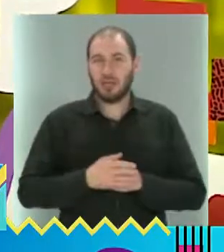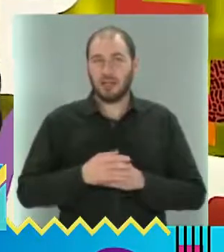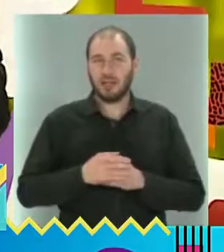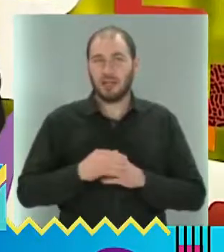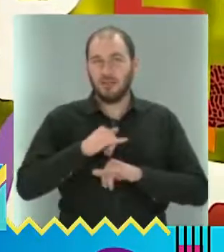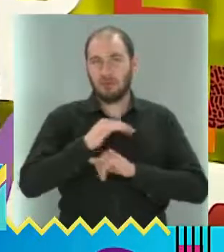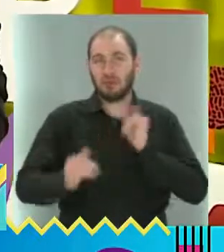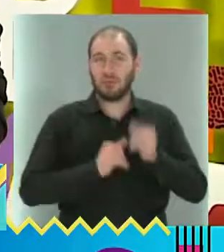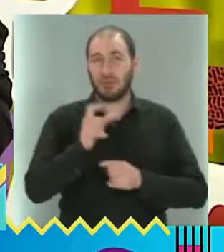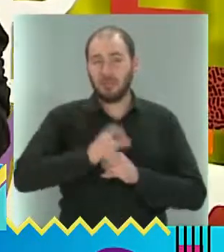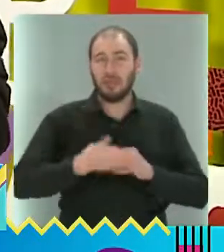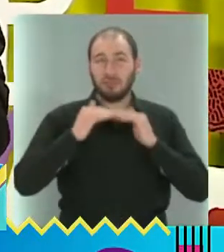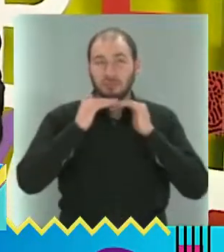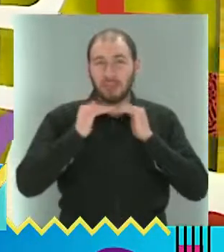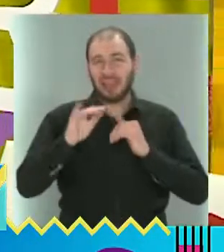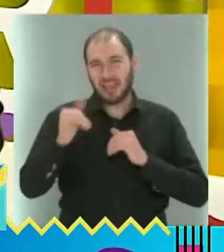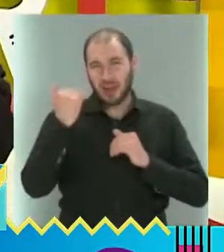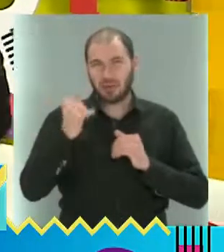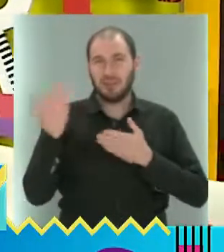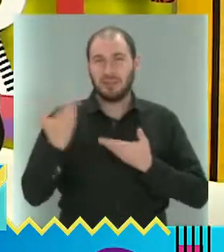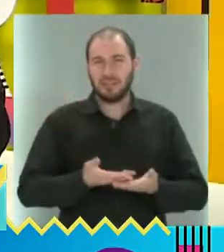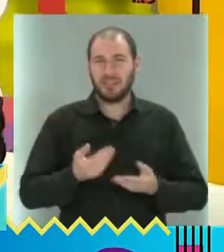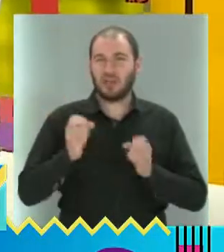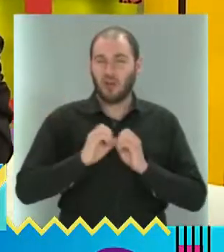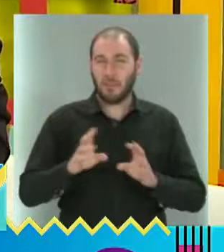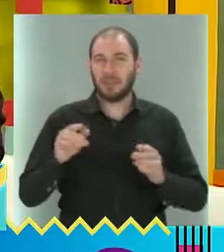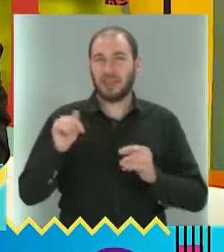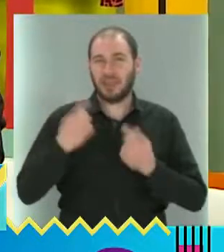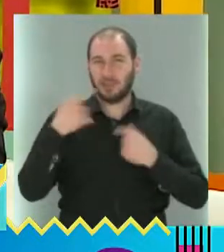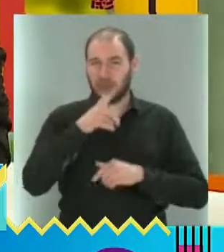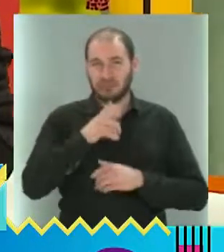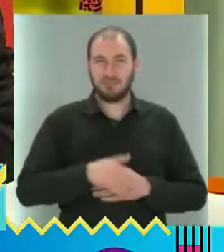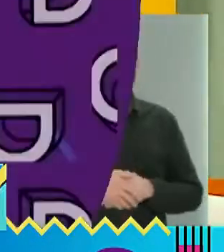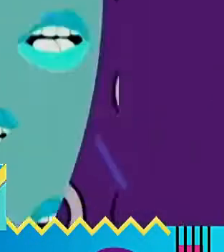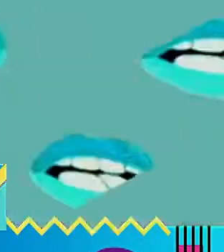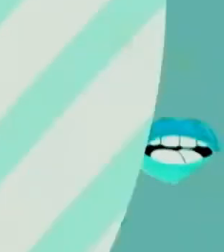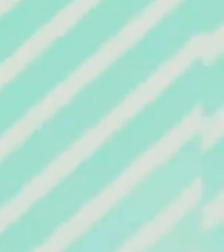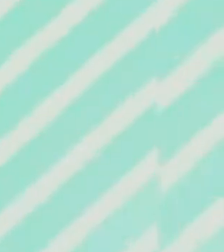formación. Quienes nos sigan van a darse cuenta cuando los presentemos. Empezamos así en Distintos Parecidos.